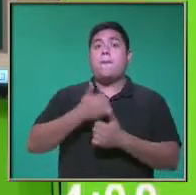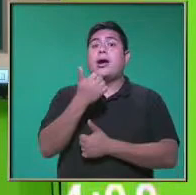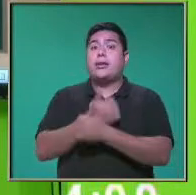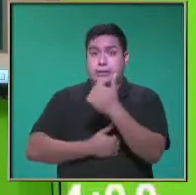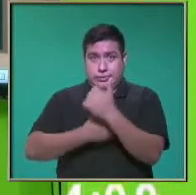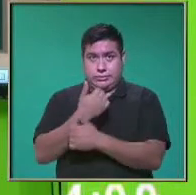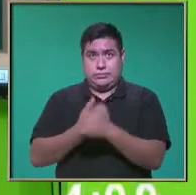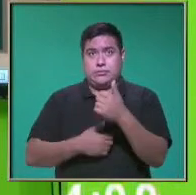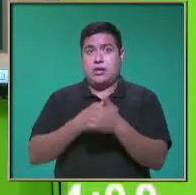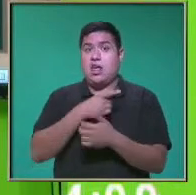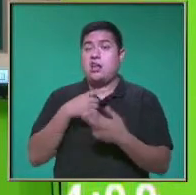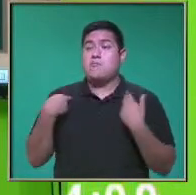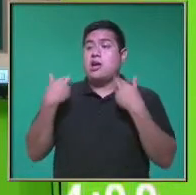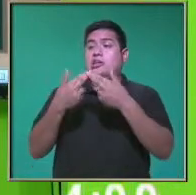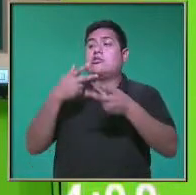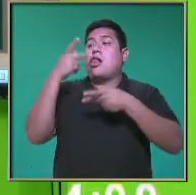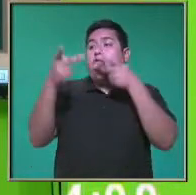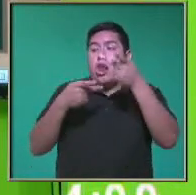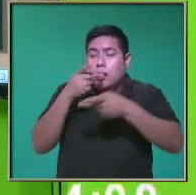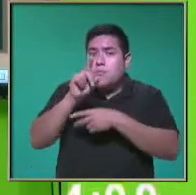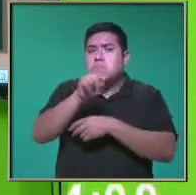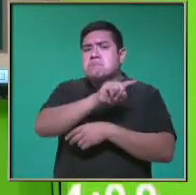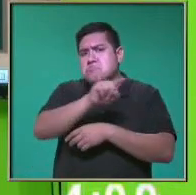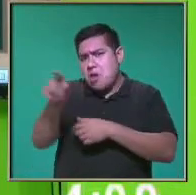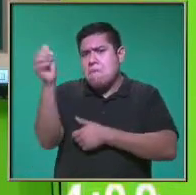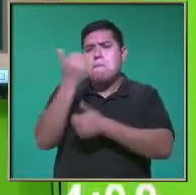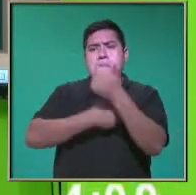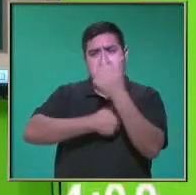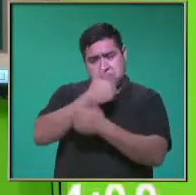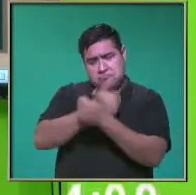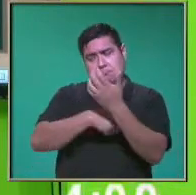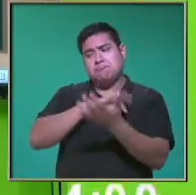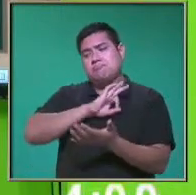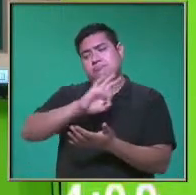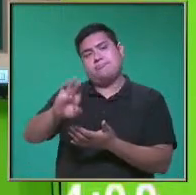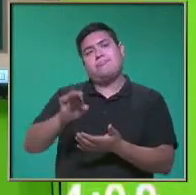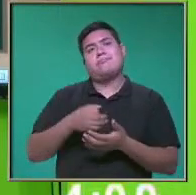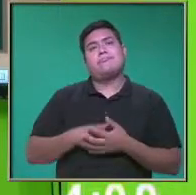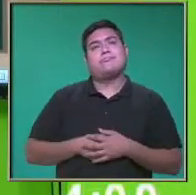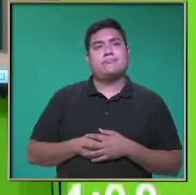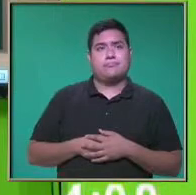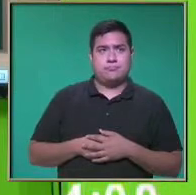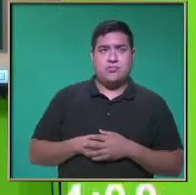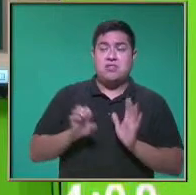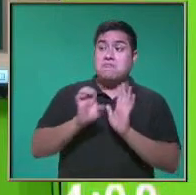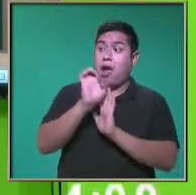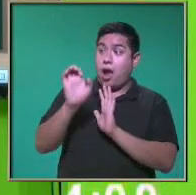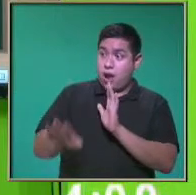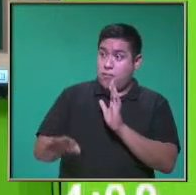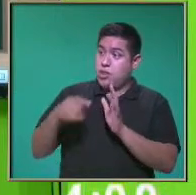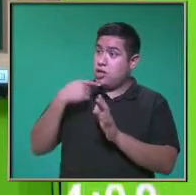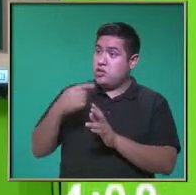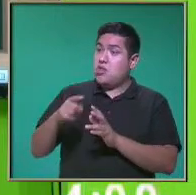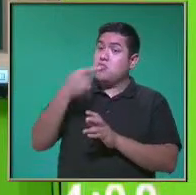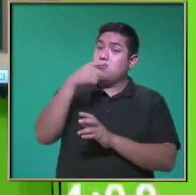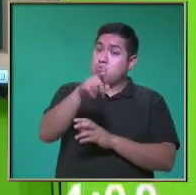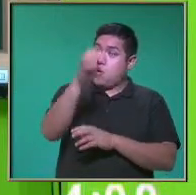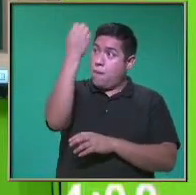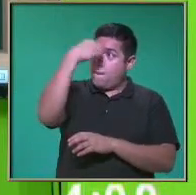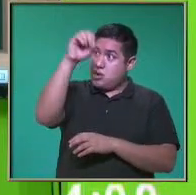trata de que solo el maestro o la maestra hablen en la clase, sino de que tú también participes dando ejemplos, dando tu